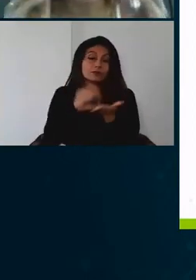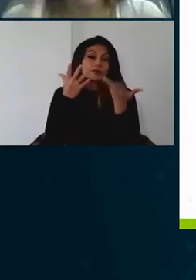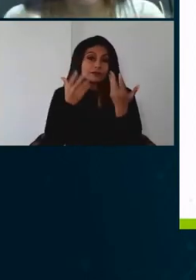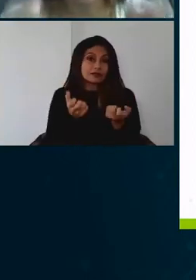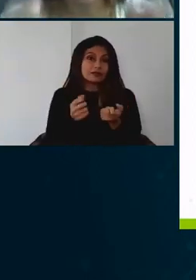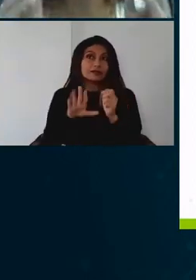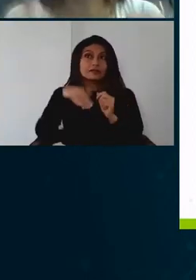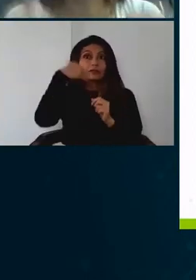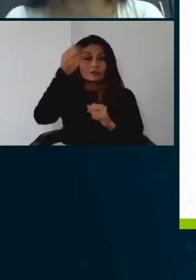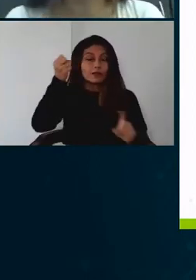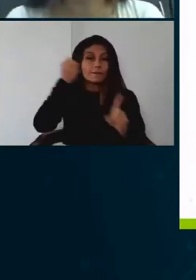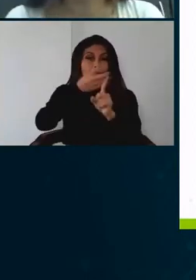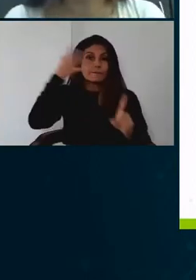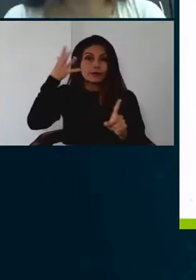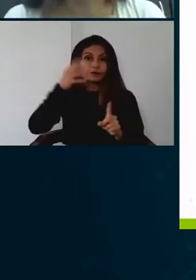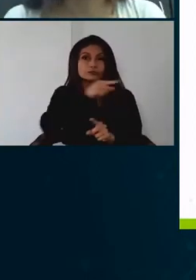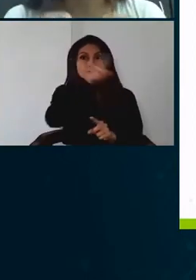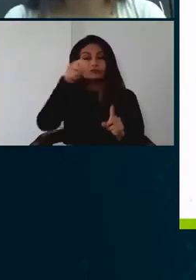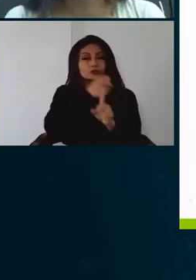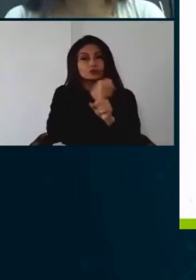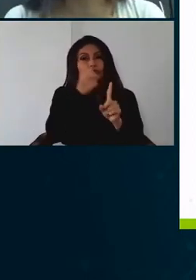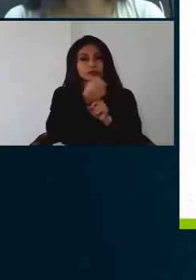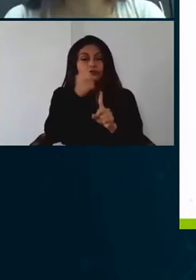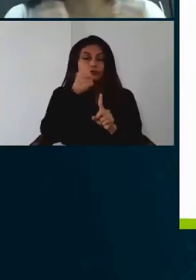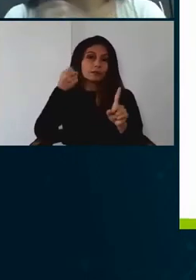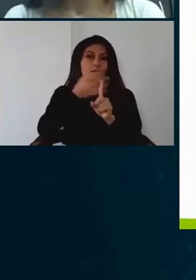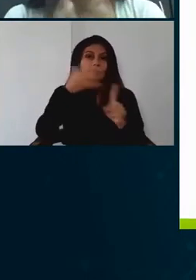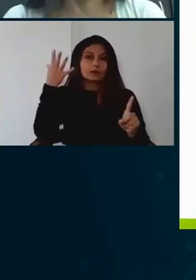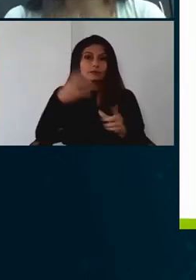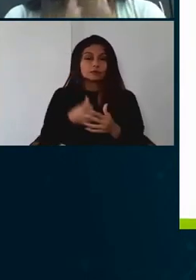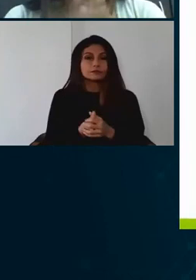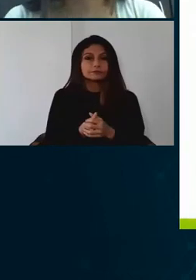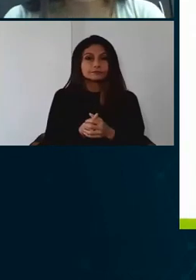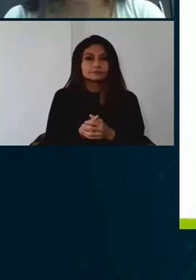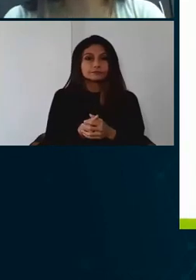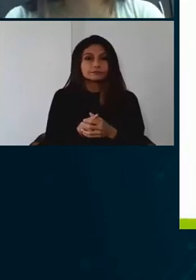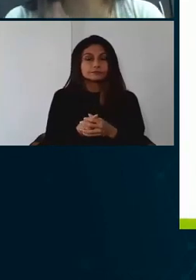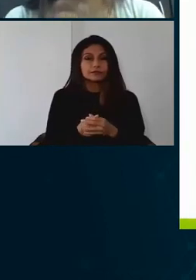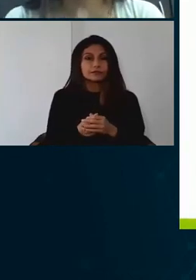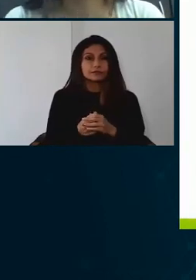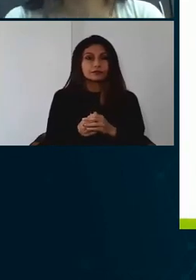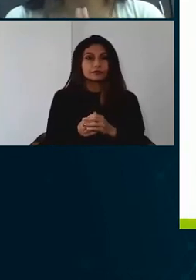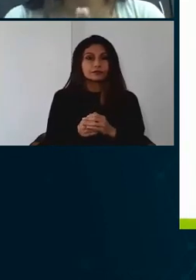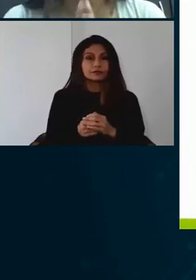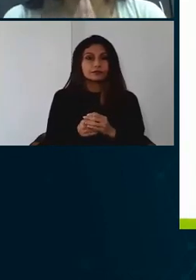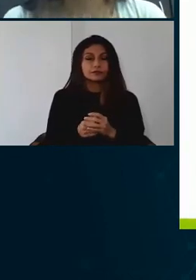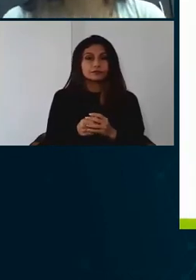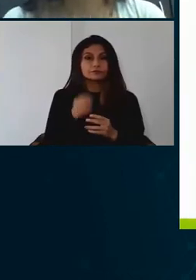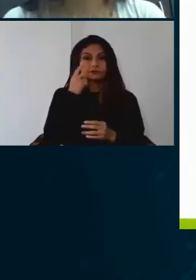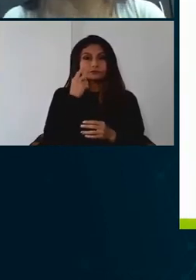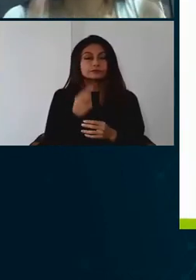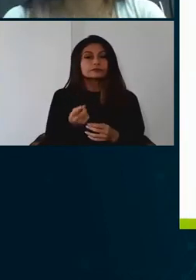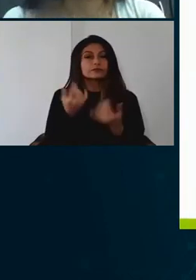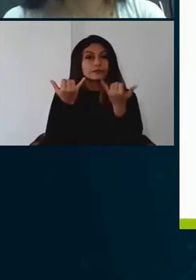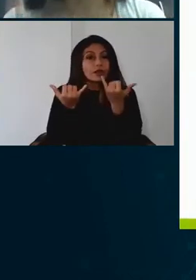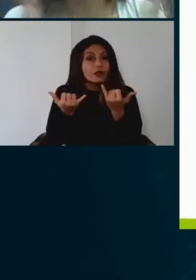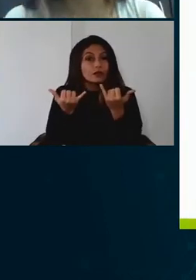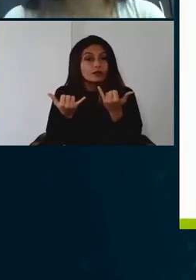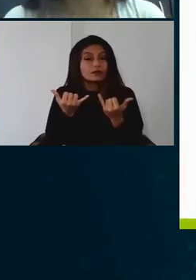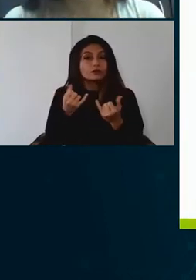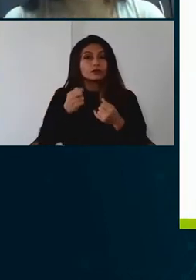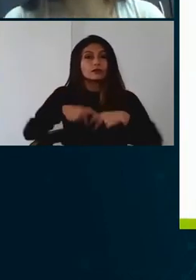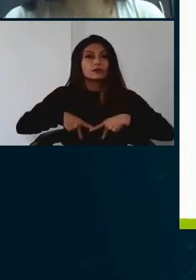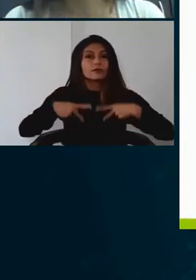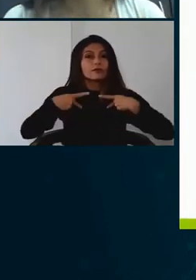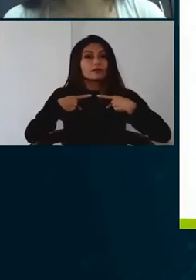tenga ese impacto tan importante para nosotros, los que vivimos en los hogares, que posiblemente actualmente vivimos en